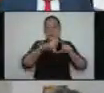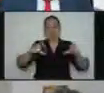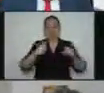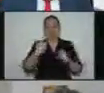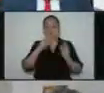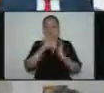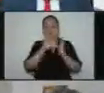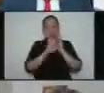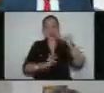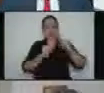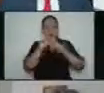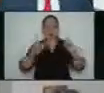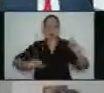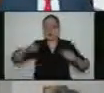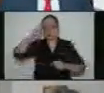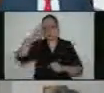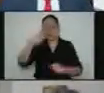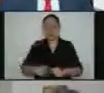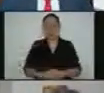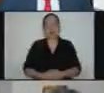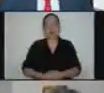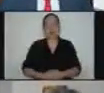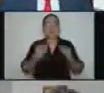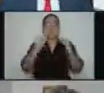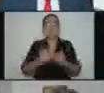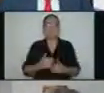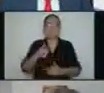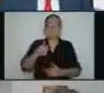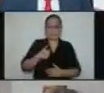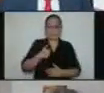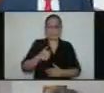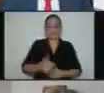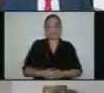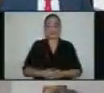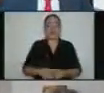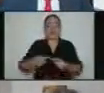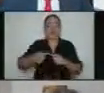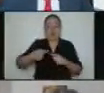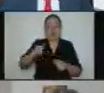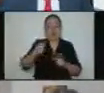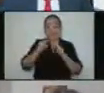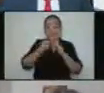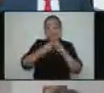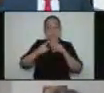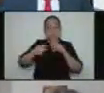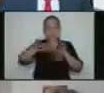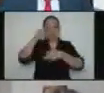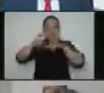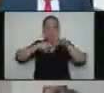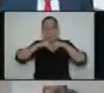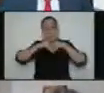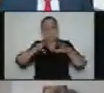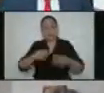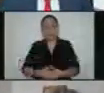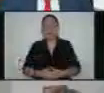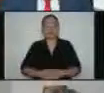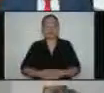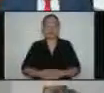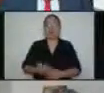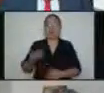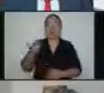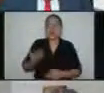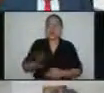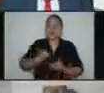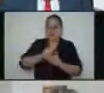Federal. 6. Actos anticipados de precampaña. Derivado del posicionamiento de la imagen de la